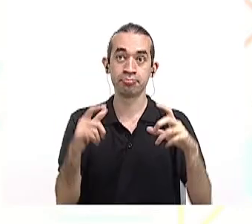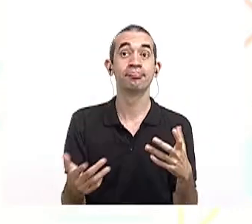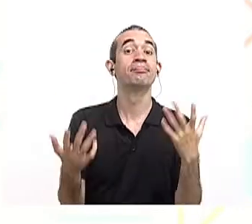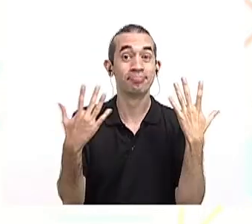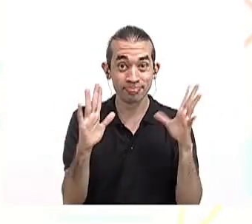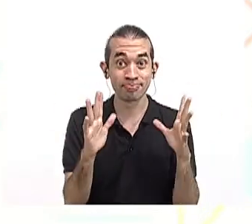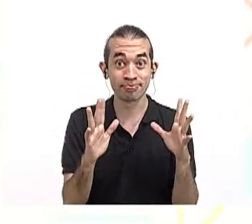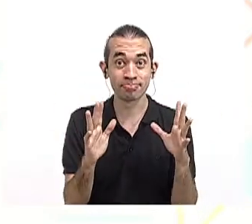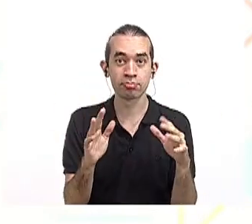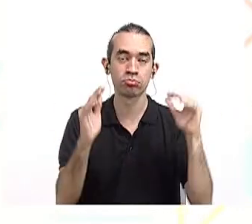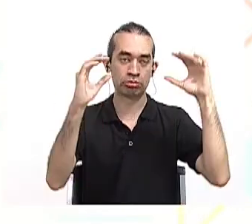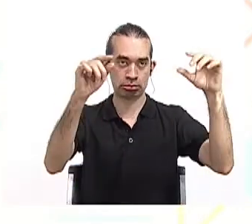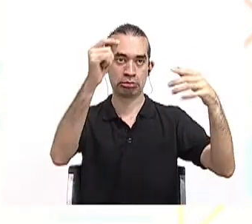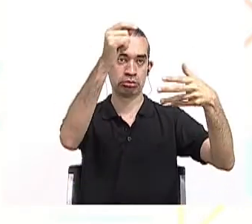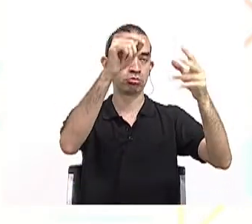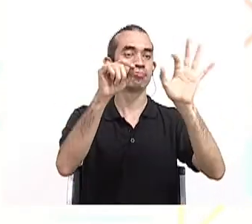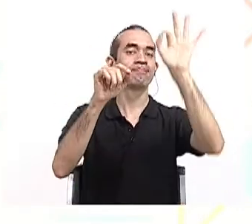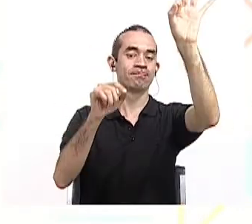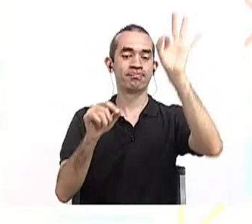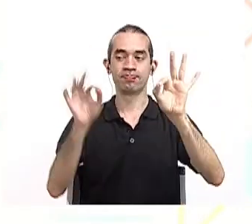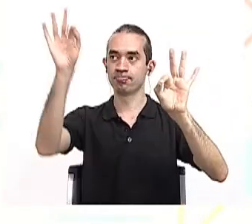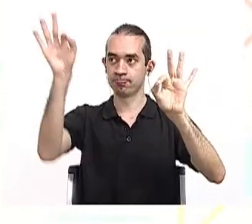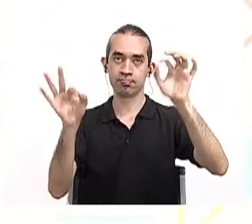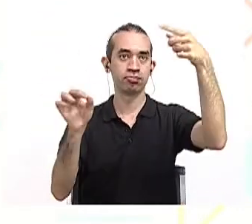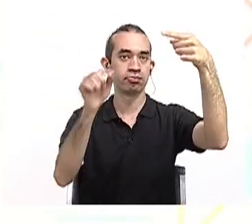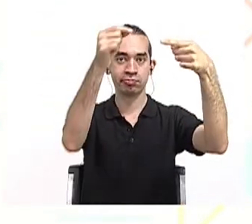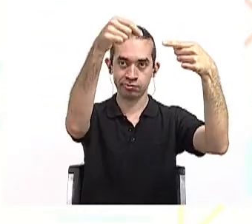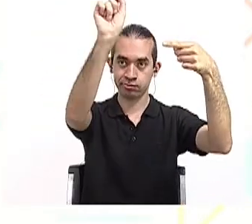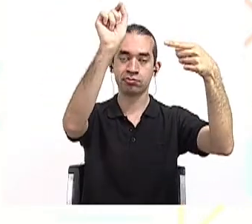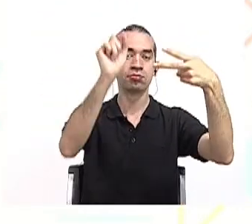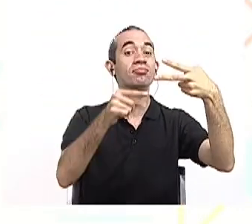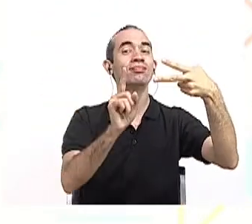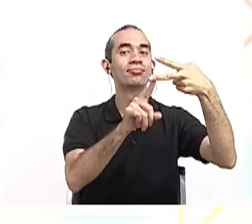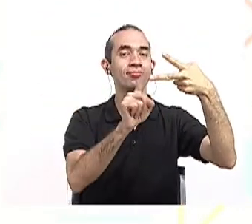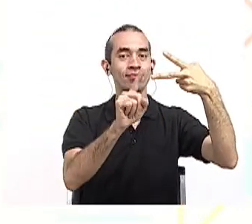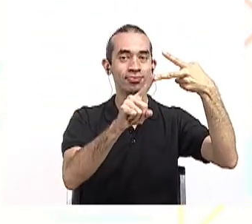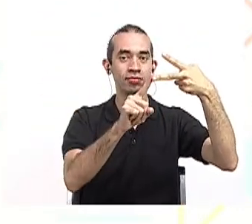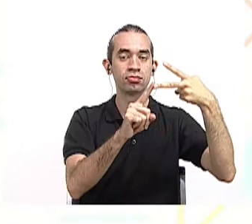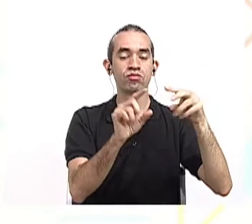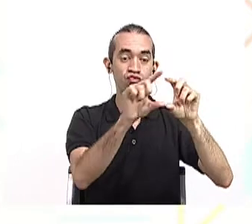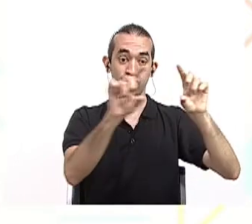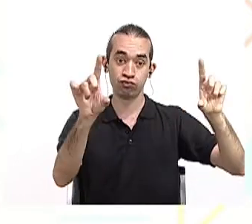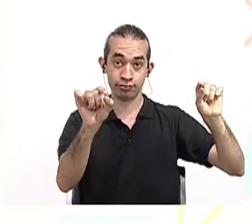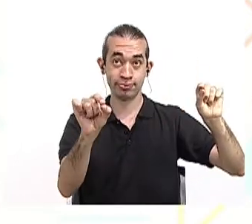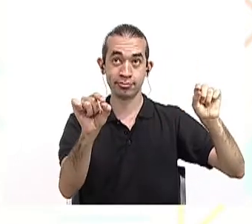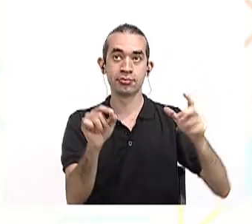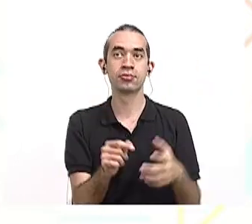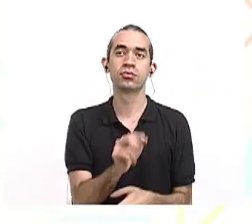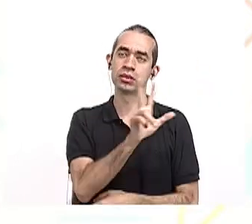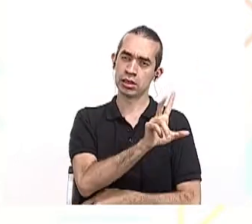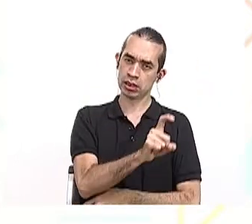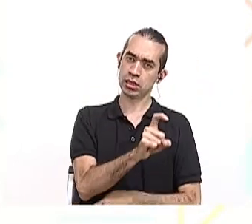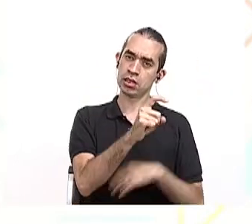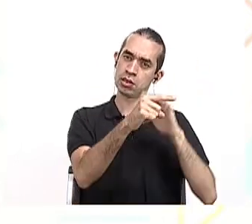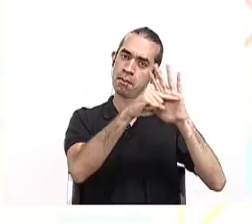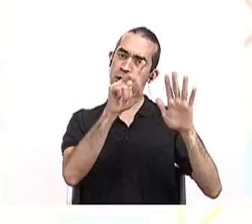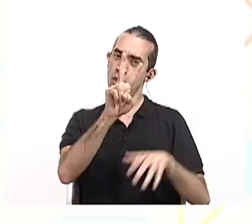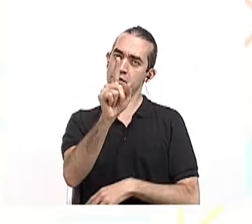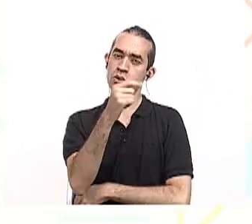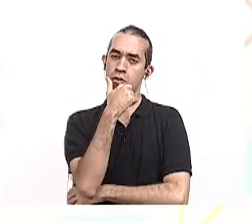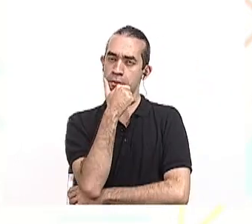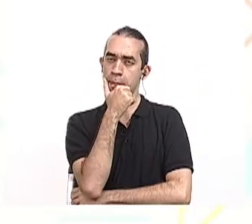Vamos a factorizar ahora el denominador de la primera fracción, 3x menos 21.